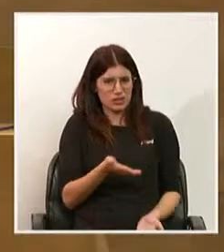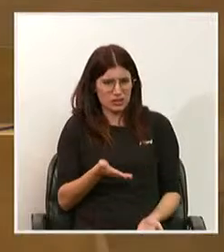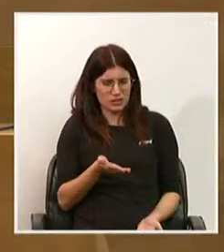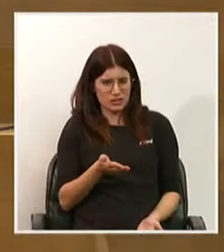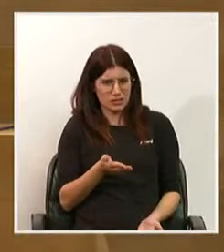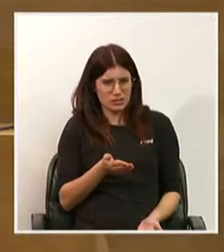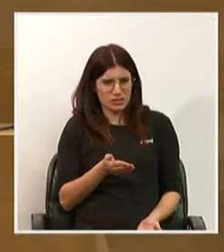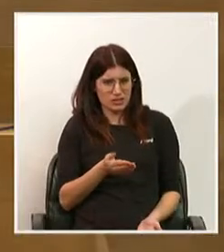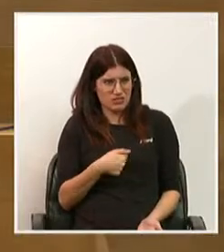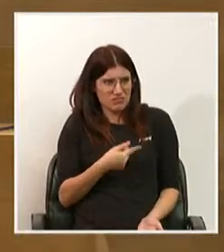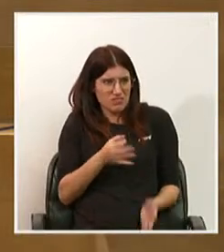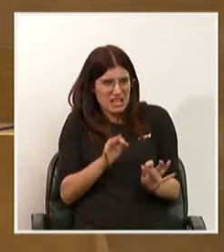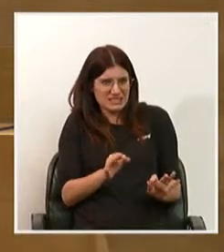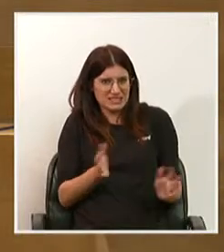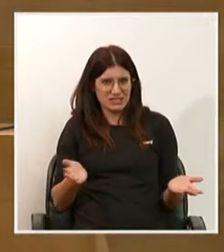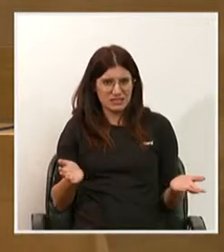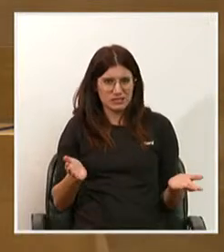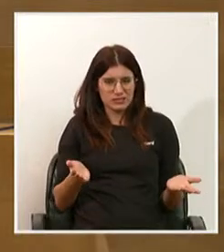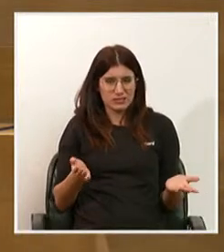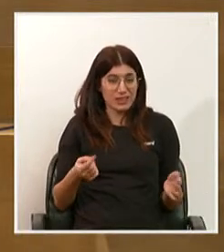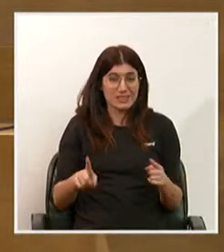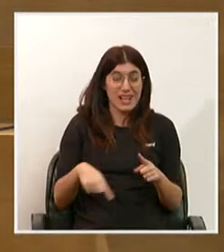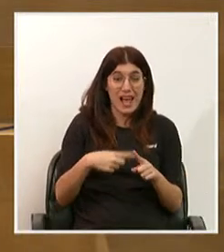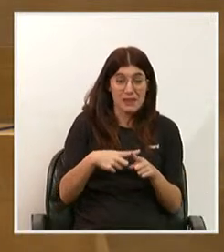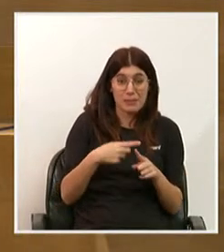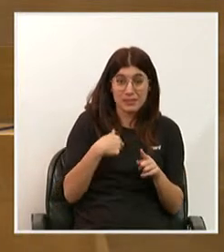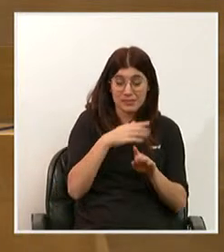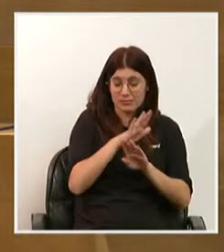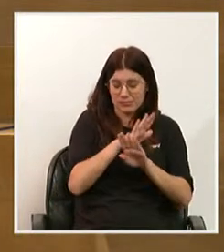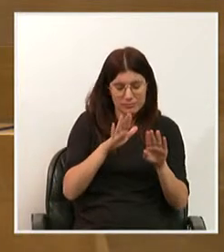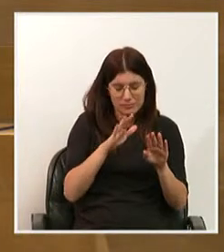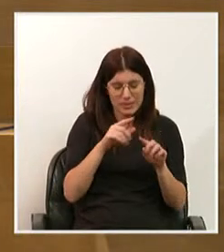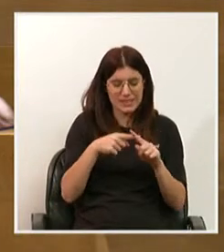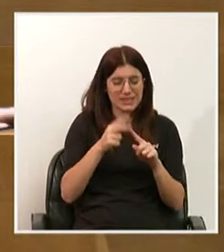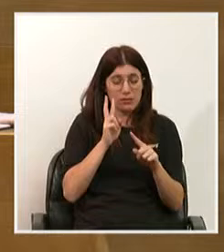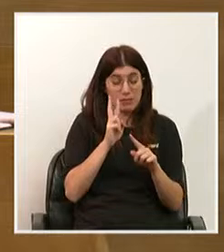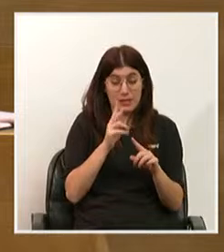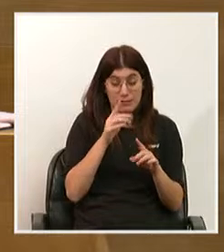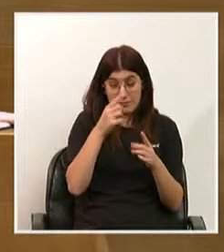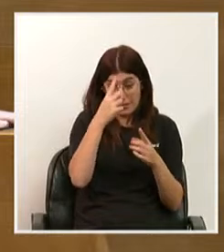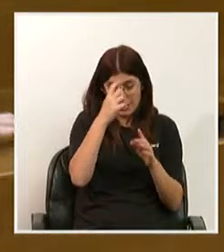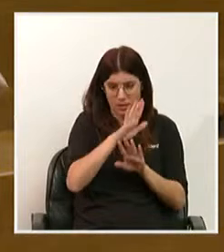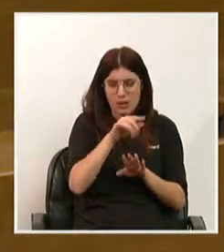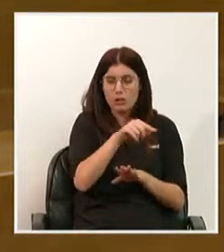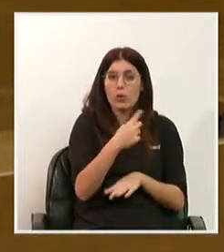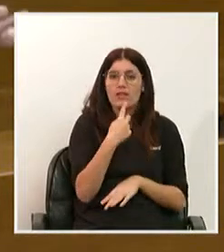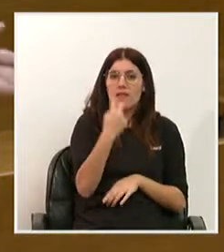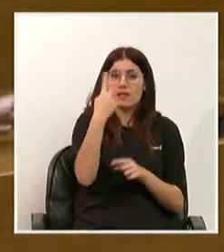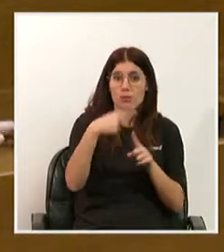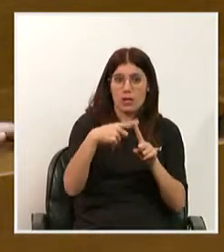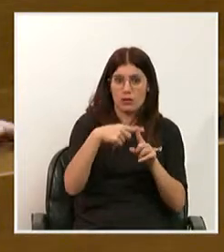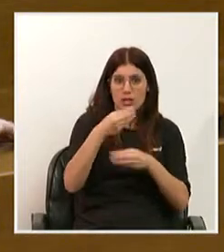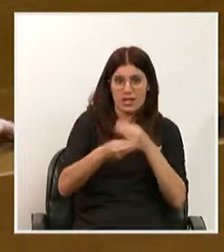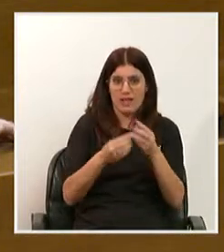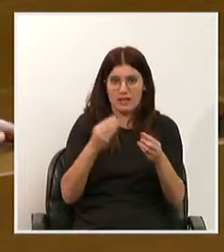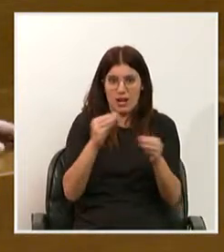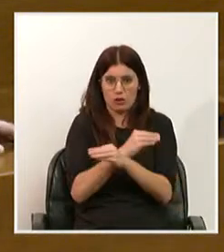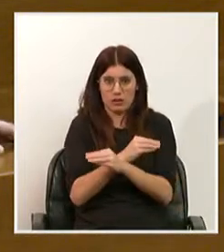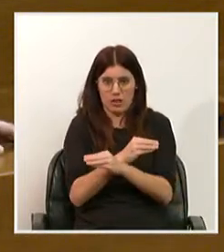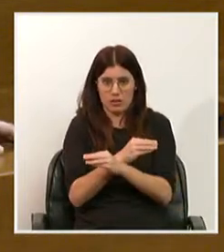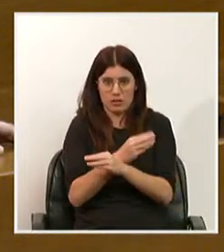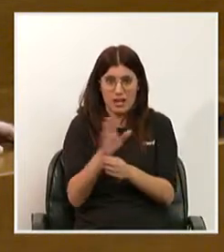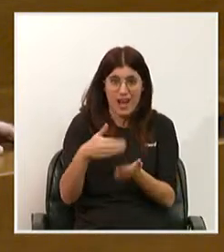una es que vore per cre vore per cre son en una cosa yer la contraria inclus